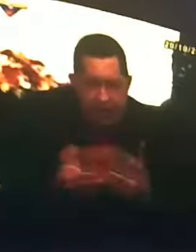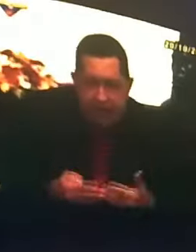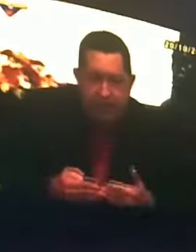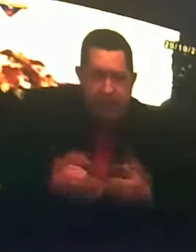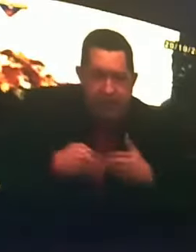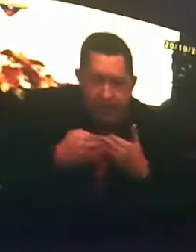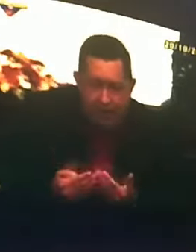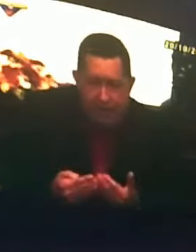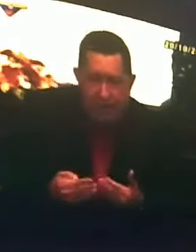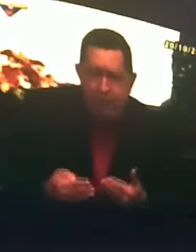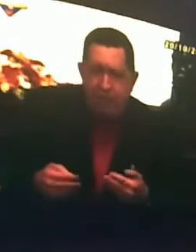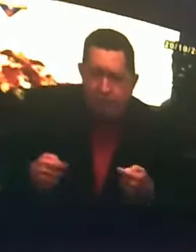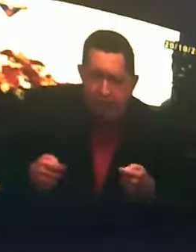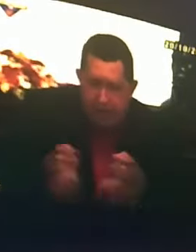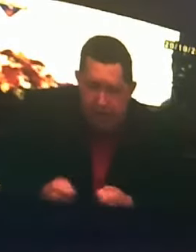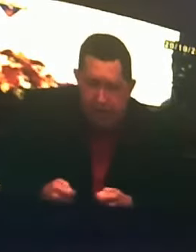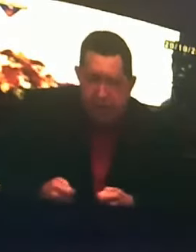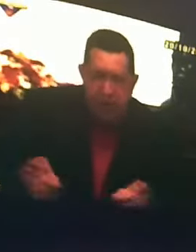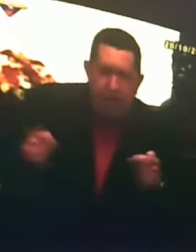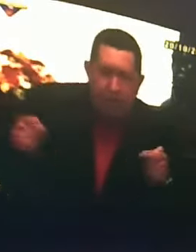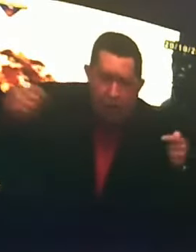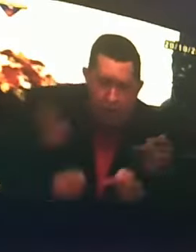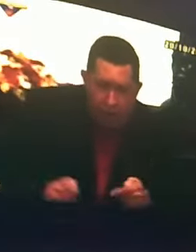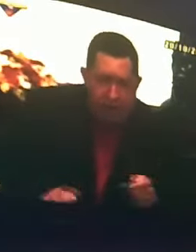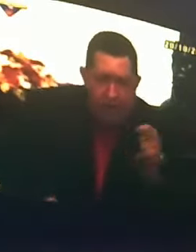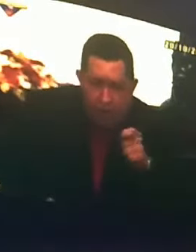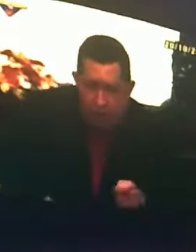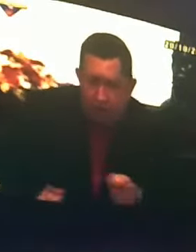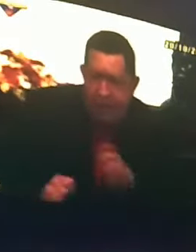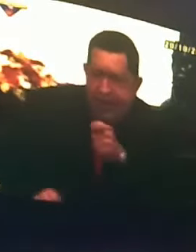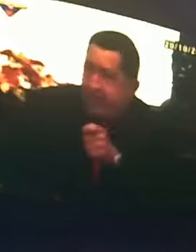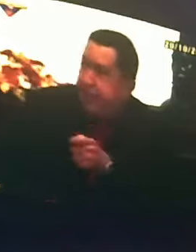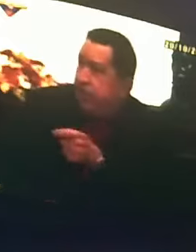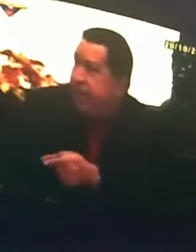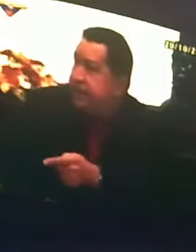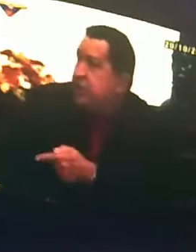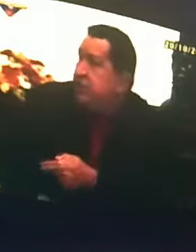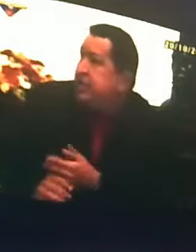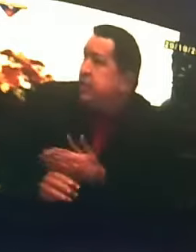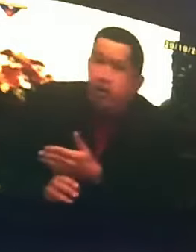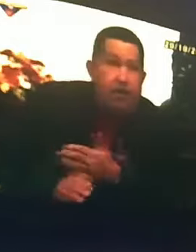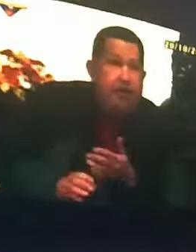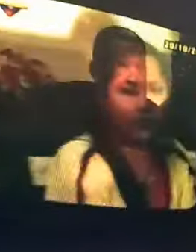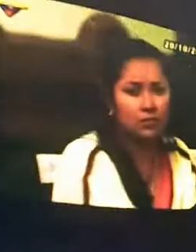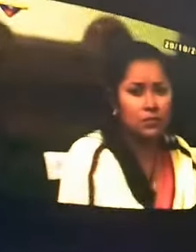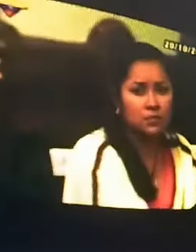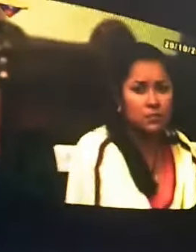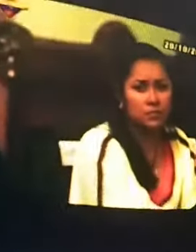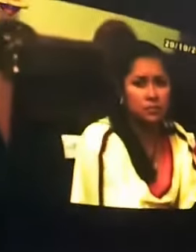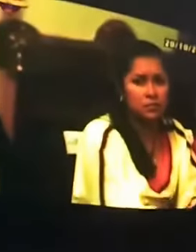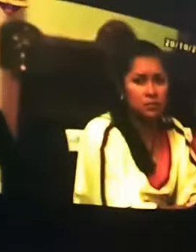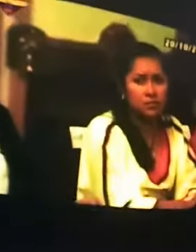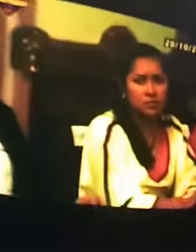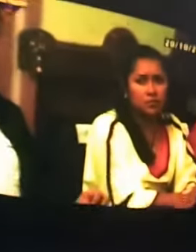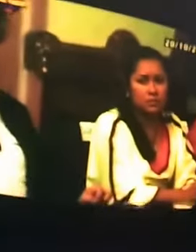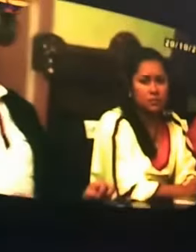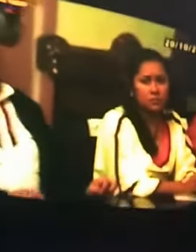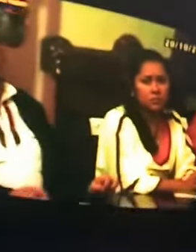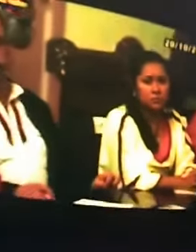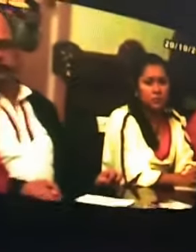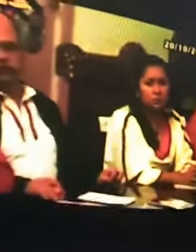allí, transitar allí, vivir allí unos días, o ir, recoger casa por casa, que eso no sea solo para la campaña electoral,